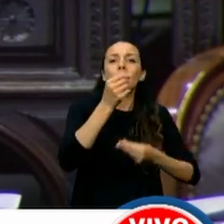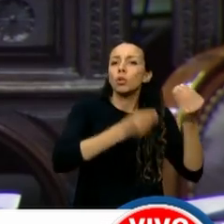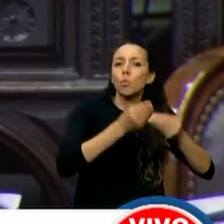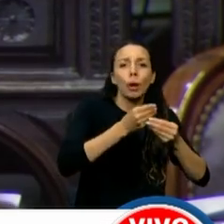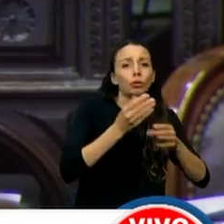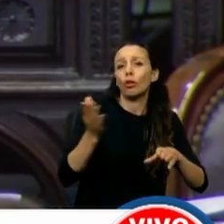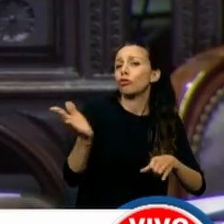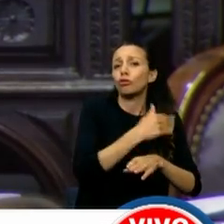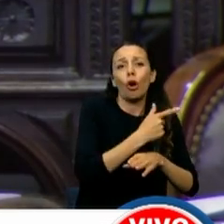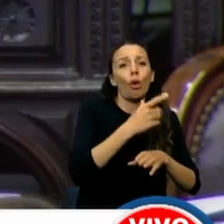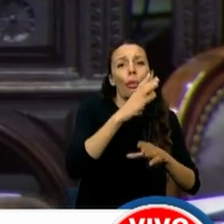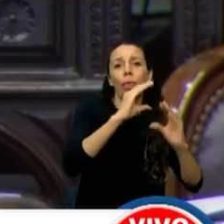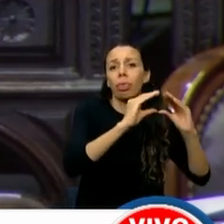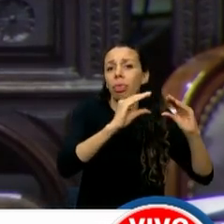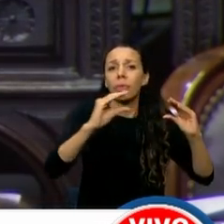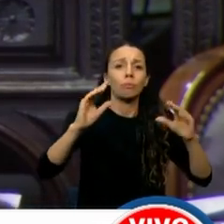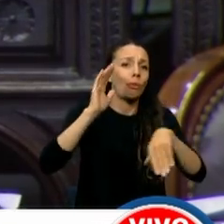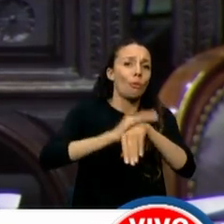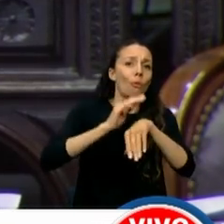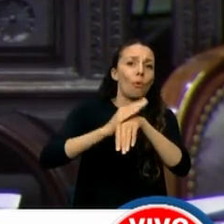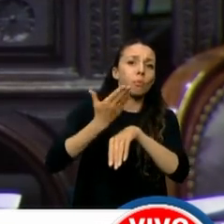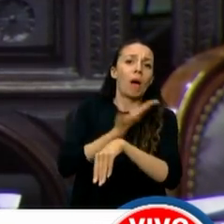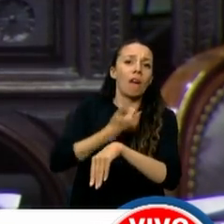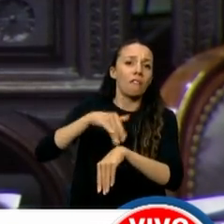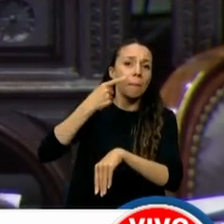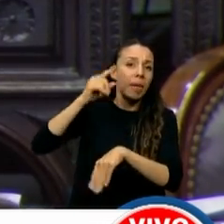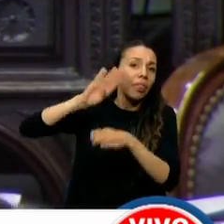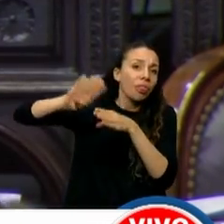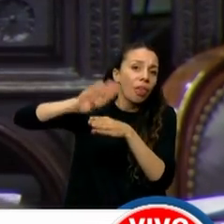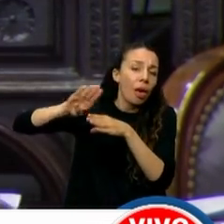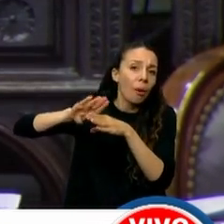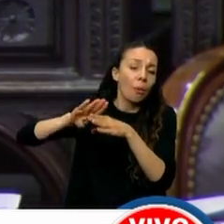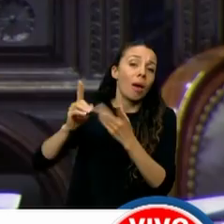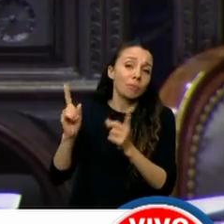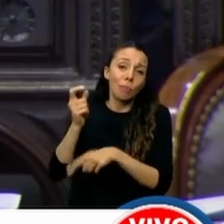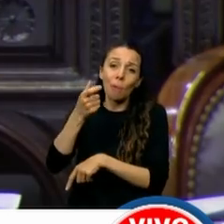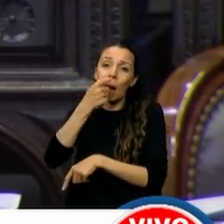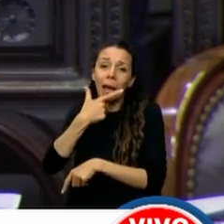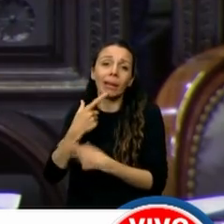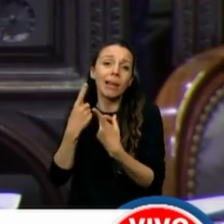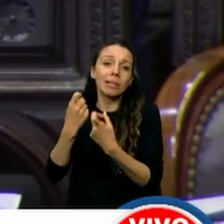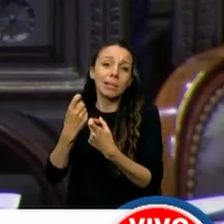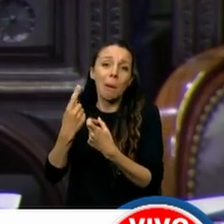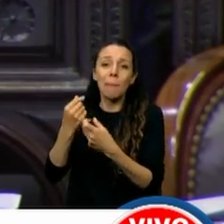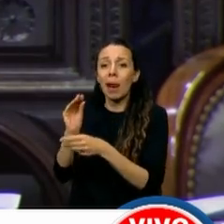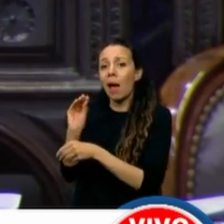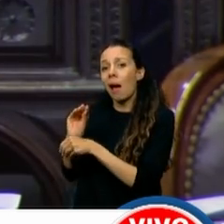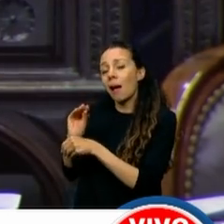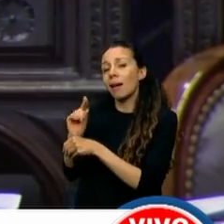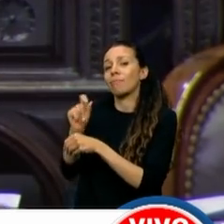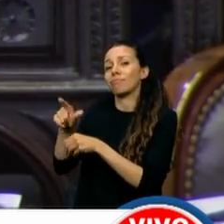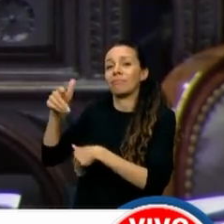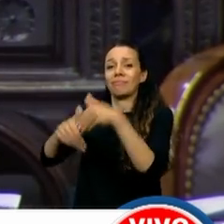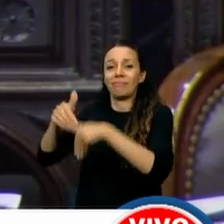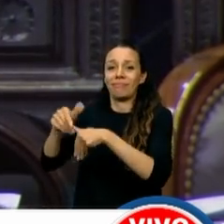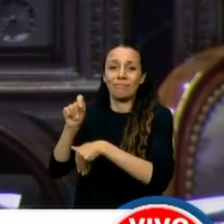contrajo el gobierno de macri con el fmi para financiar su campaña electoral ahora vemos y vimos muchos diputados y diputadas